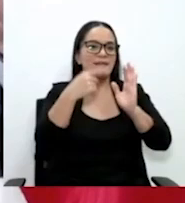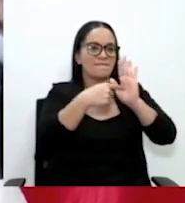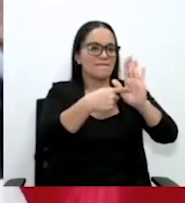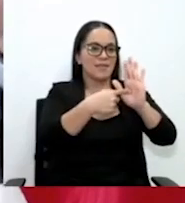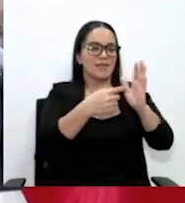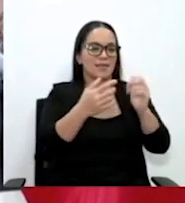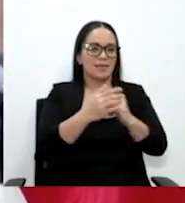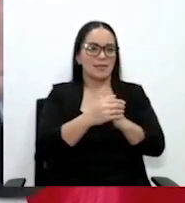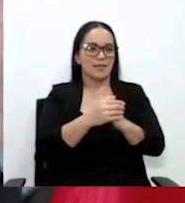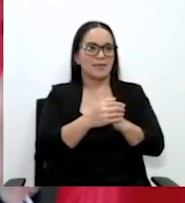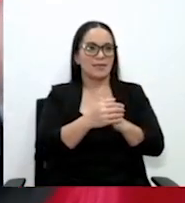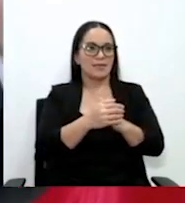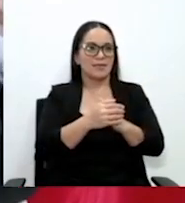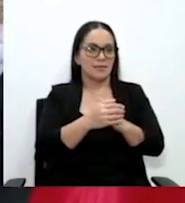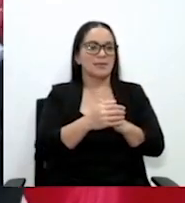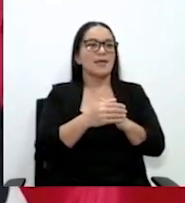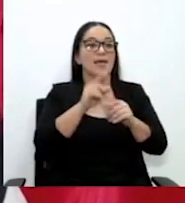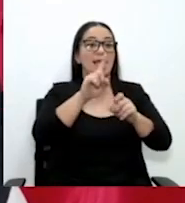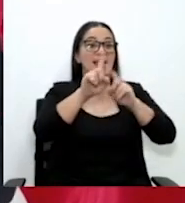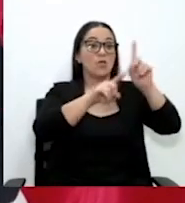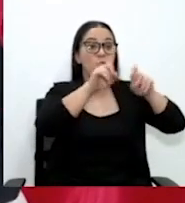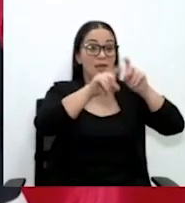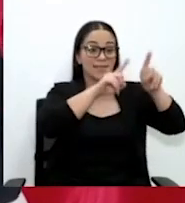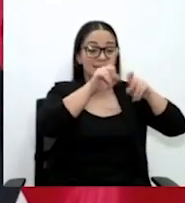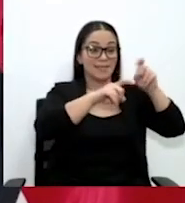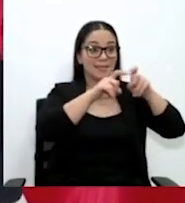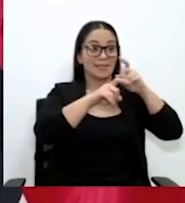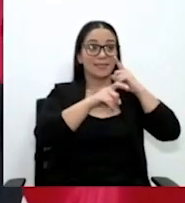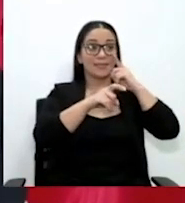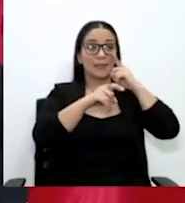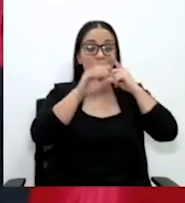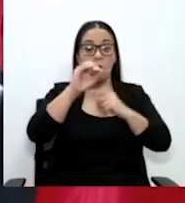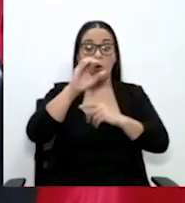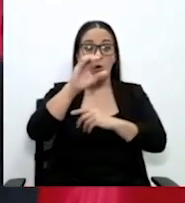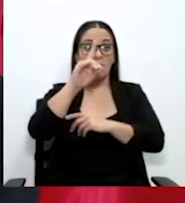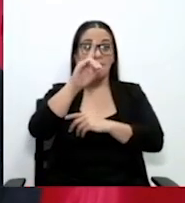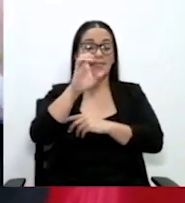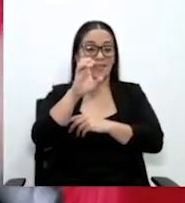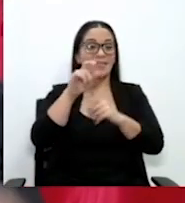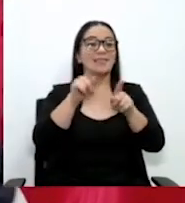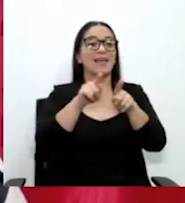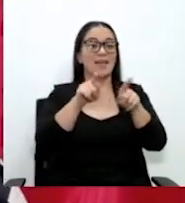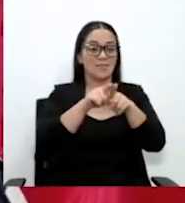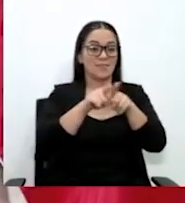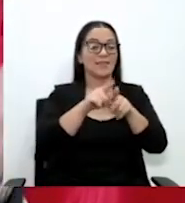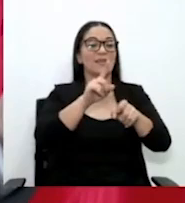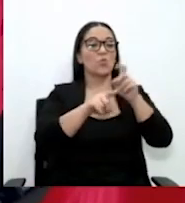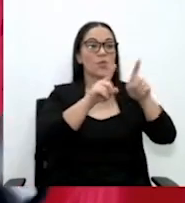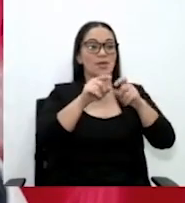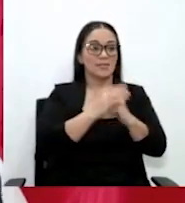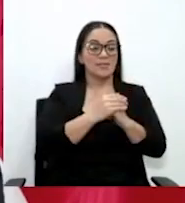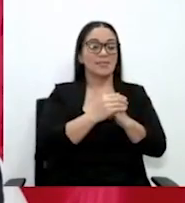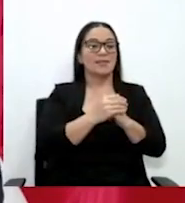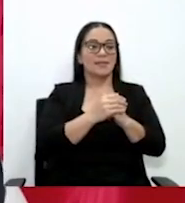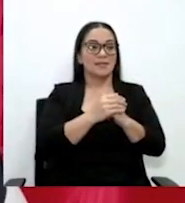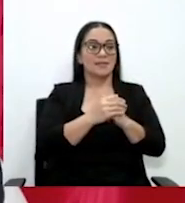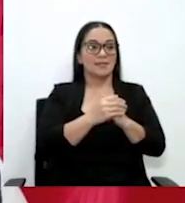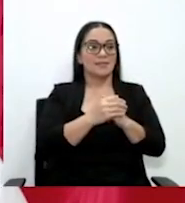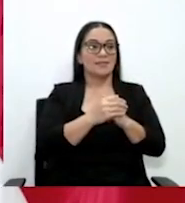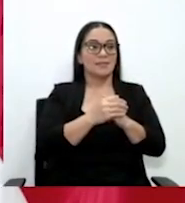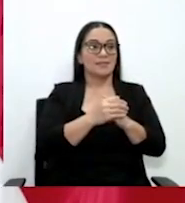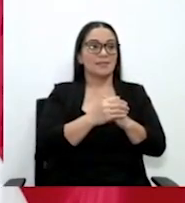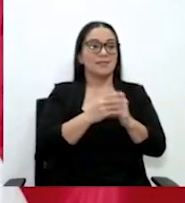por las encuestas, incluyendo la de la OCDE, de la OCDE, y todas las encuestas,